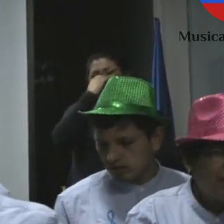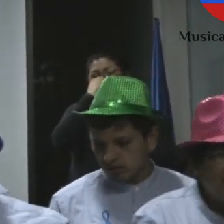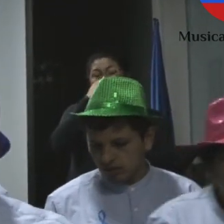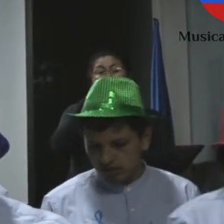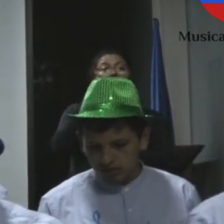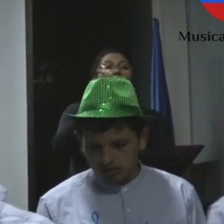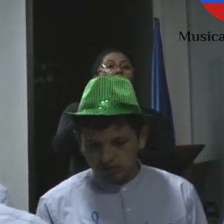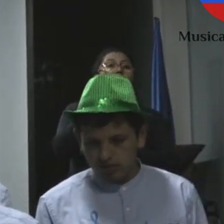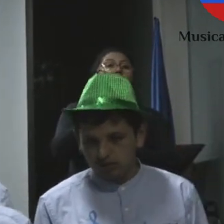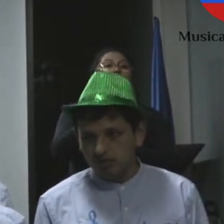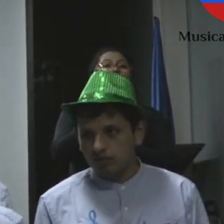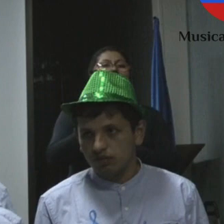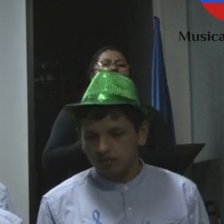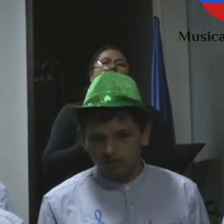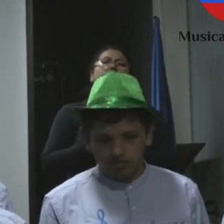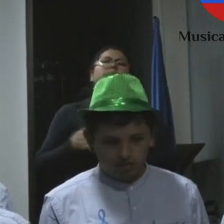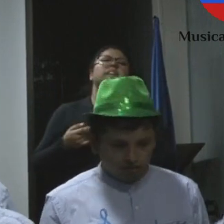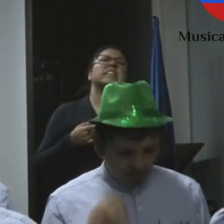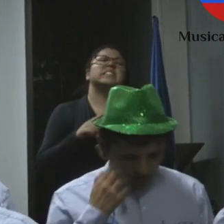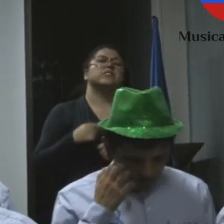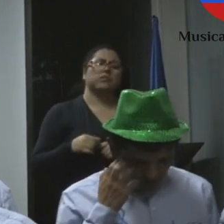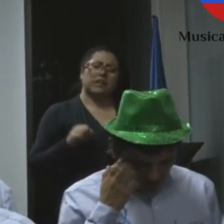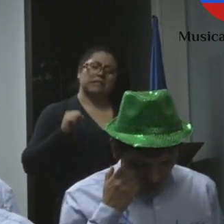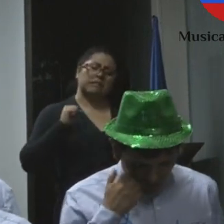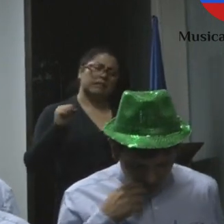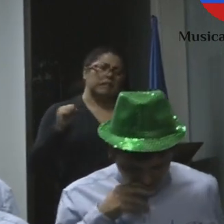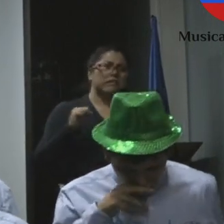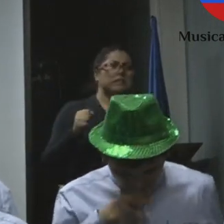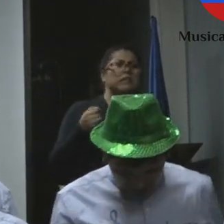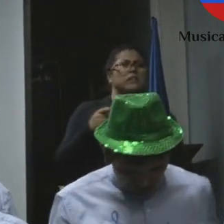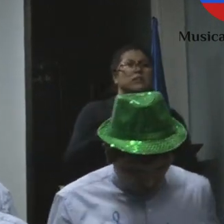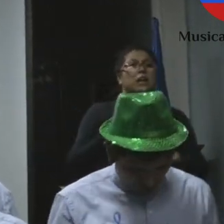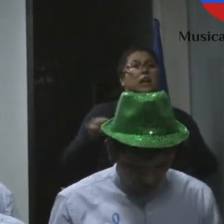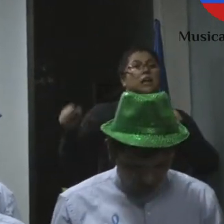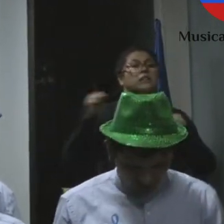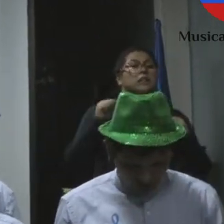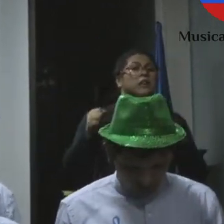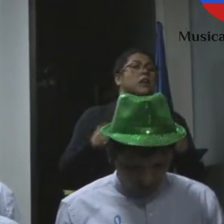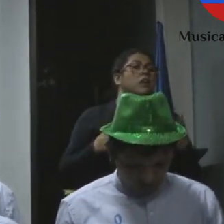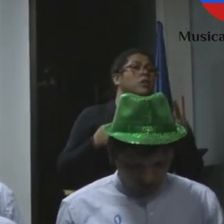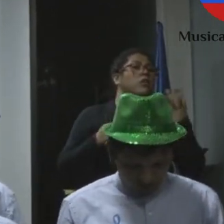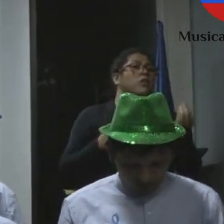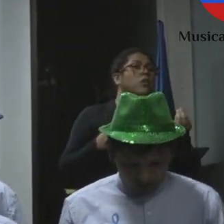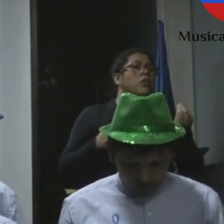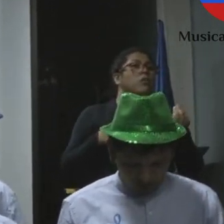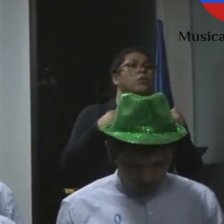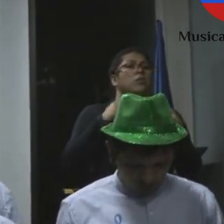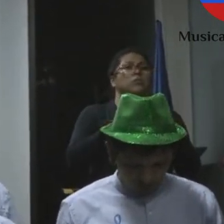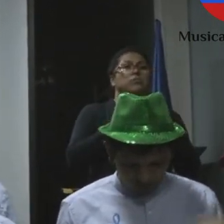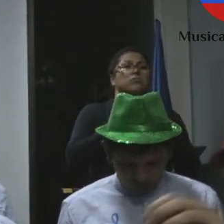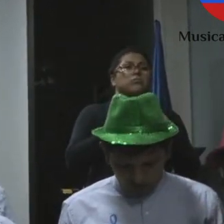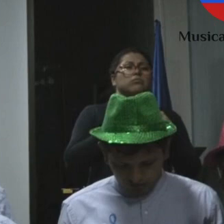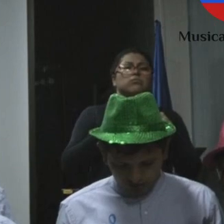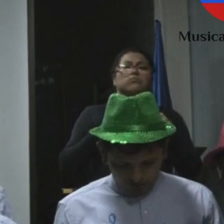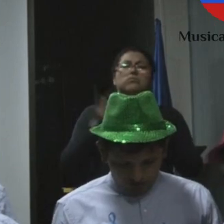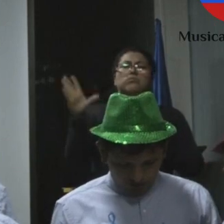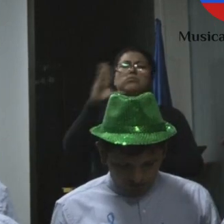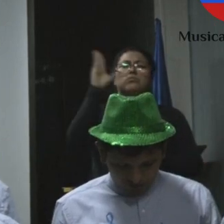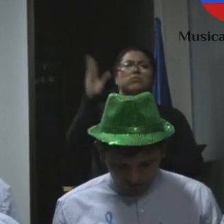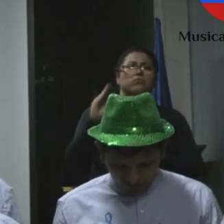Manuel, ¿para usted qué es la salsa? La salsa es un género traído del